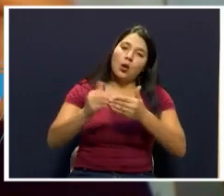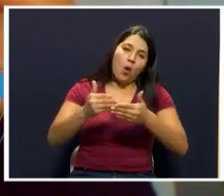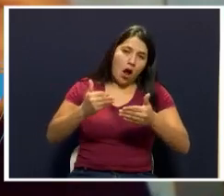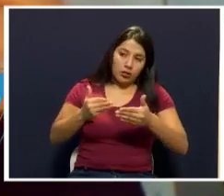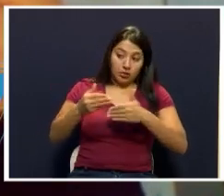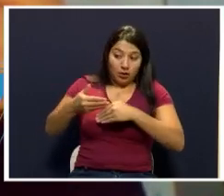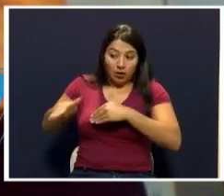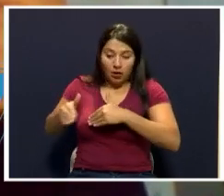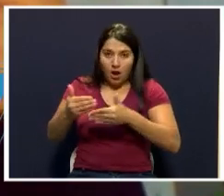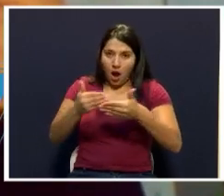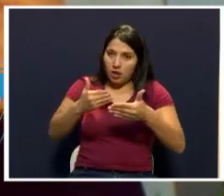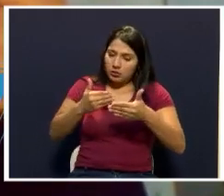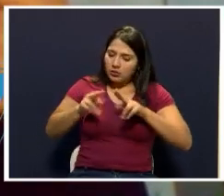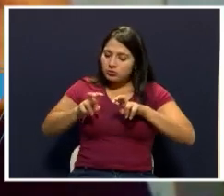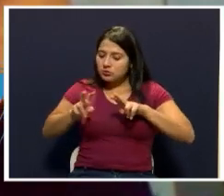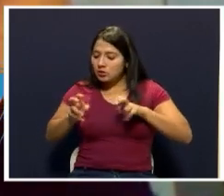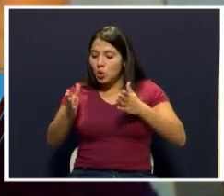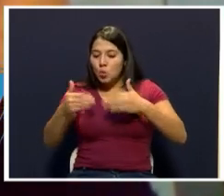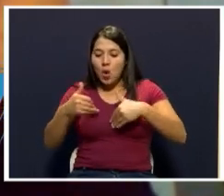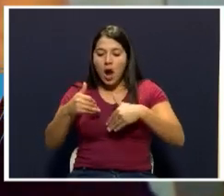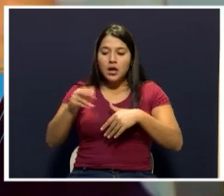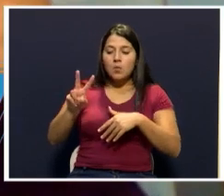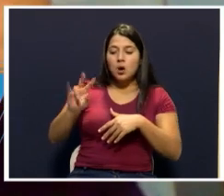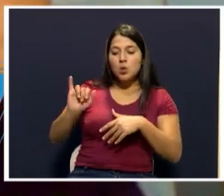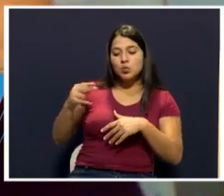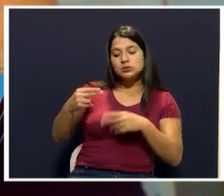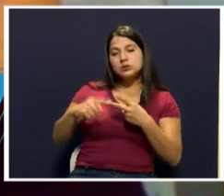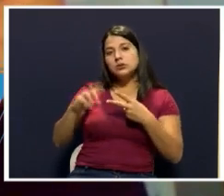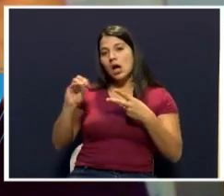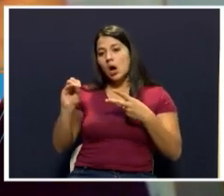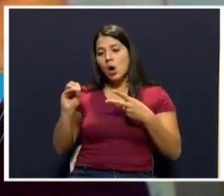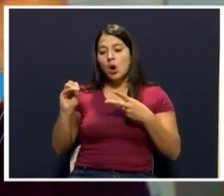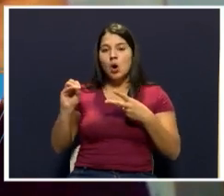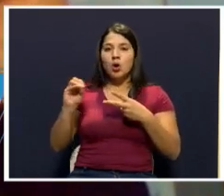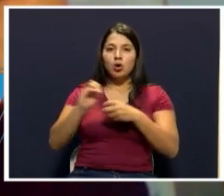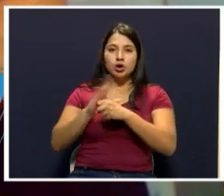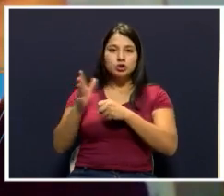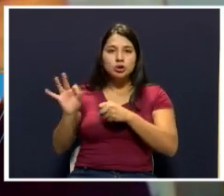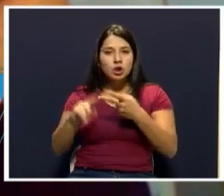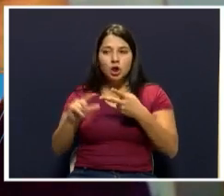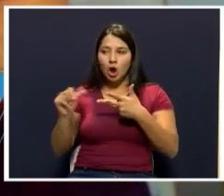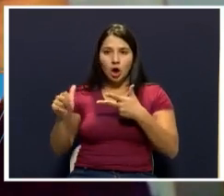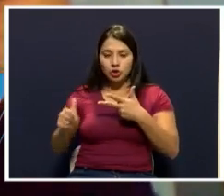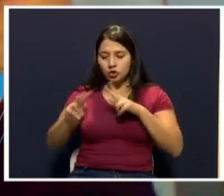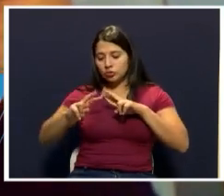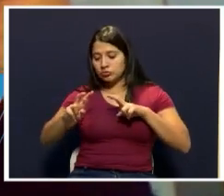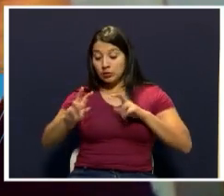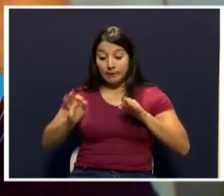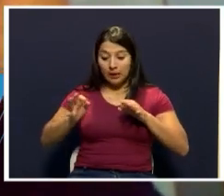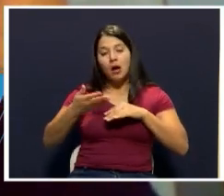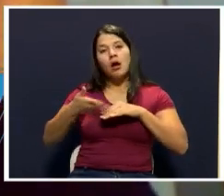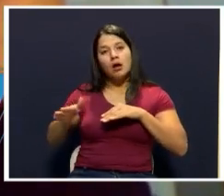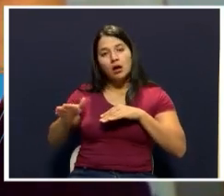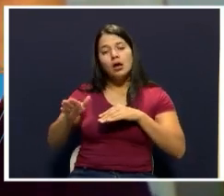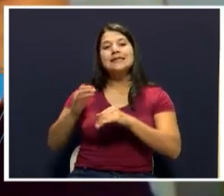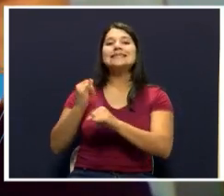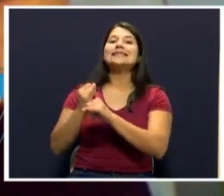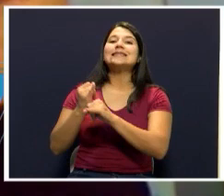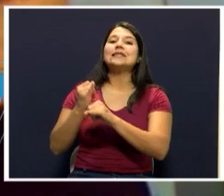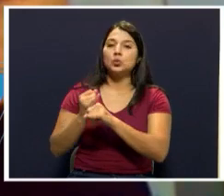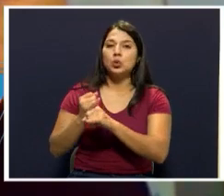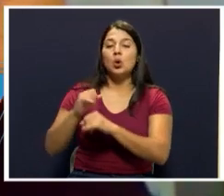hepatitis, HIV, etc. Ese plasma va al Instituto Clodomiro Picado, y en el Instituto Clodomiro Picado, a partir